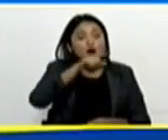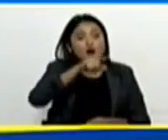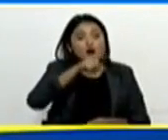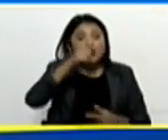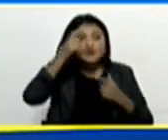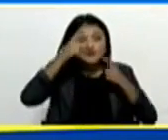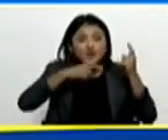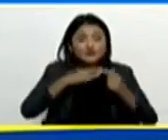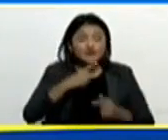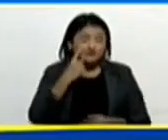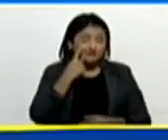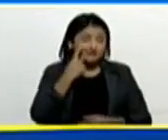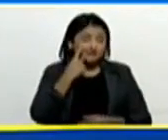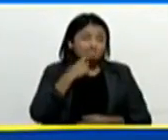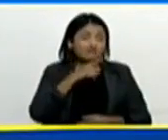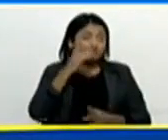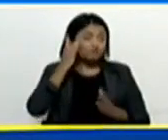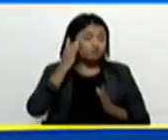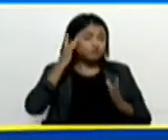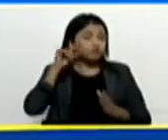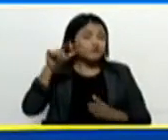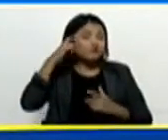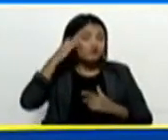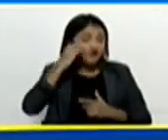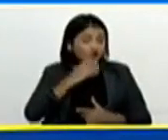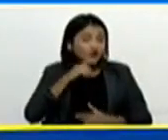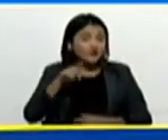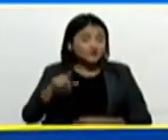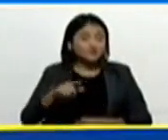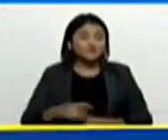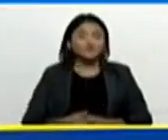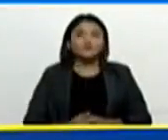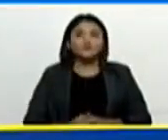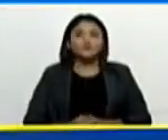Fidel, la visión de Fidel.